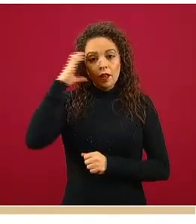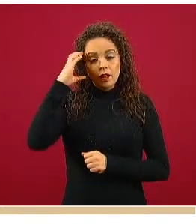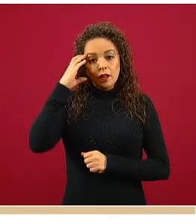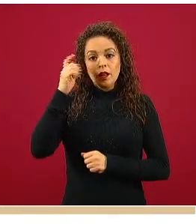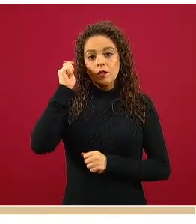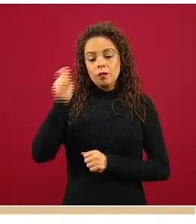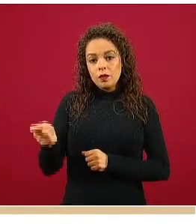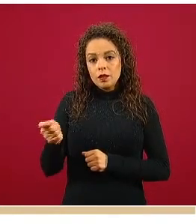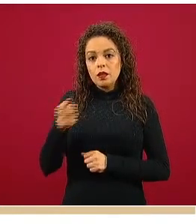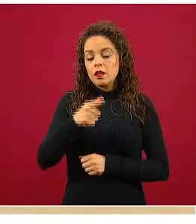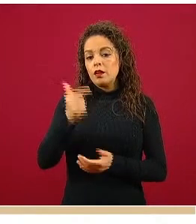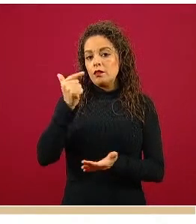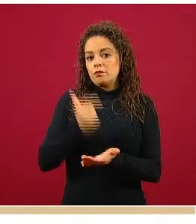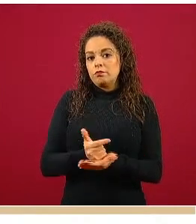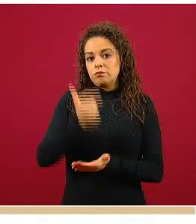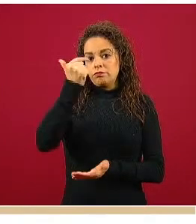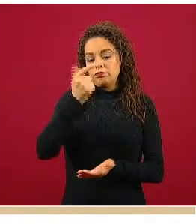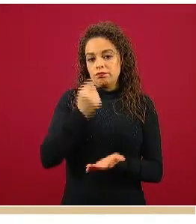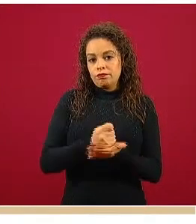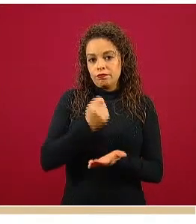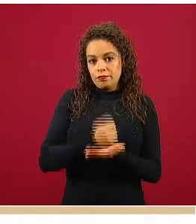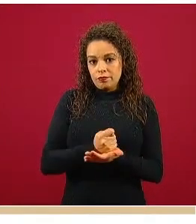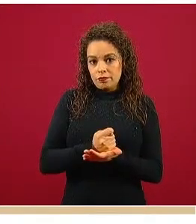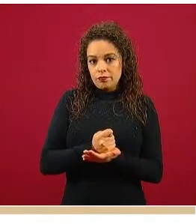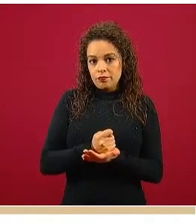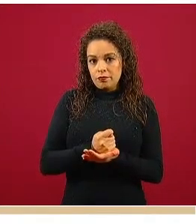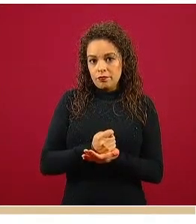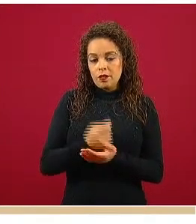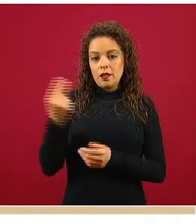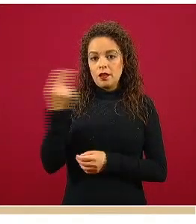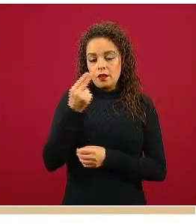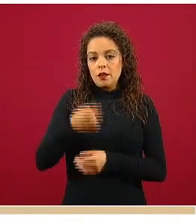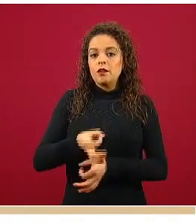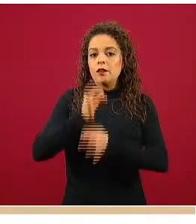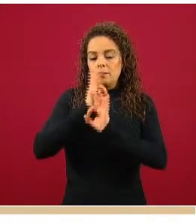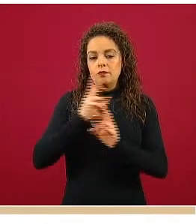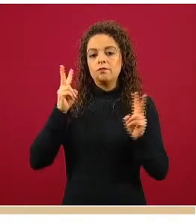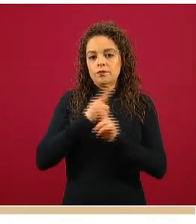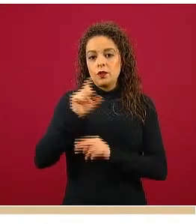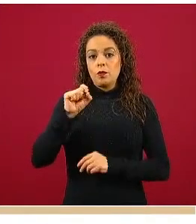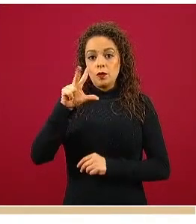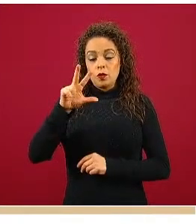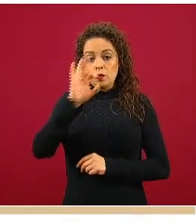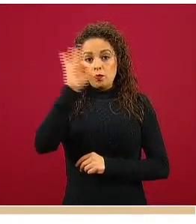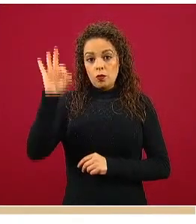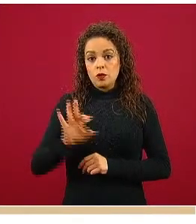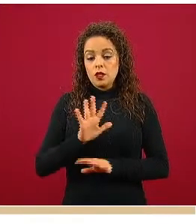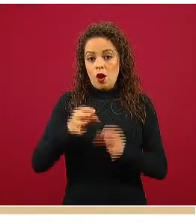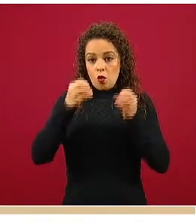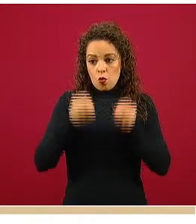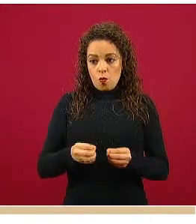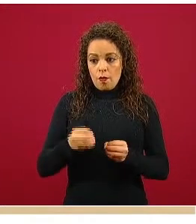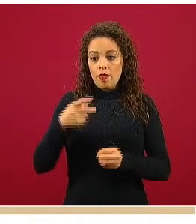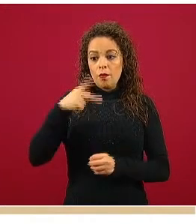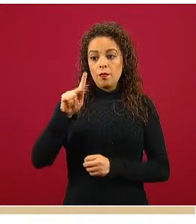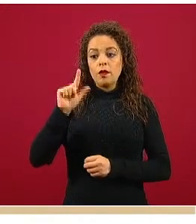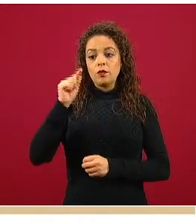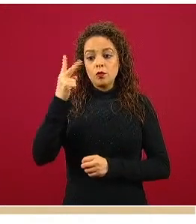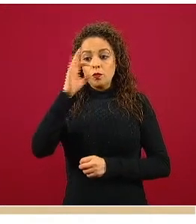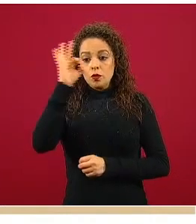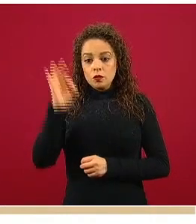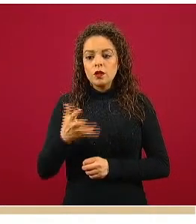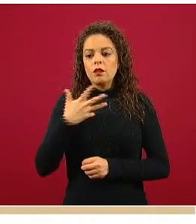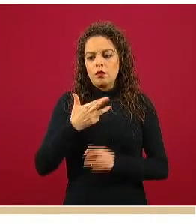terapia intensiva, que son las que atienden a los pacientes críticos. 28% es la ocupación, pero es 72% la disponibilidad a